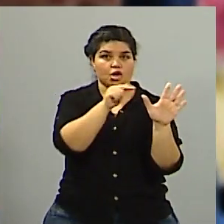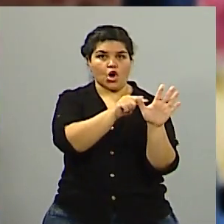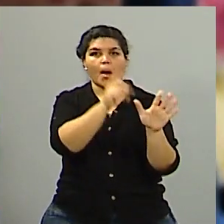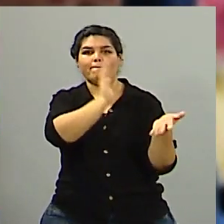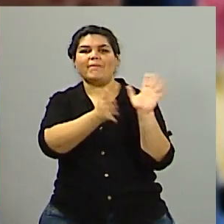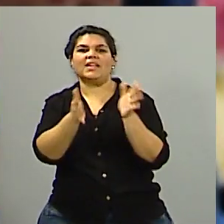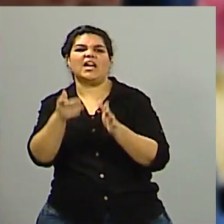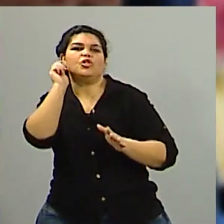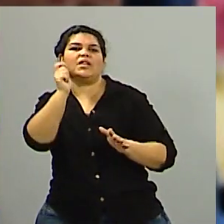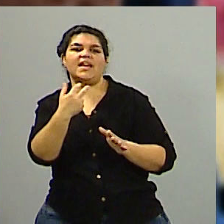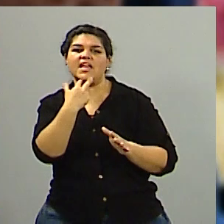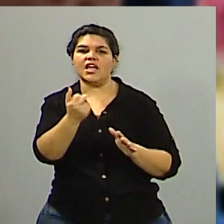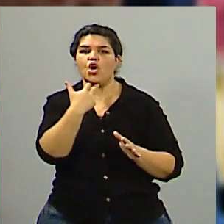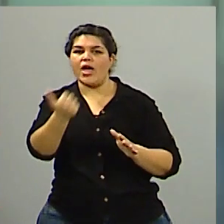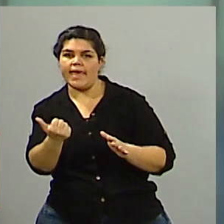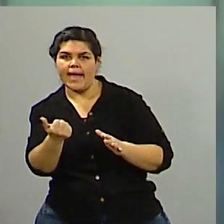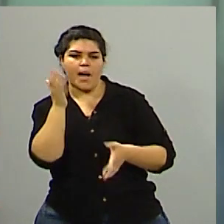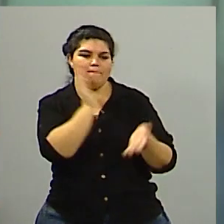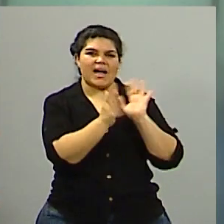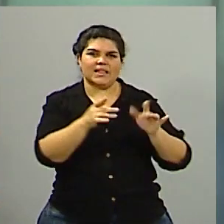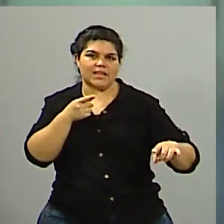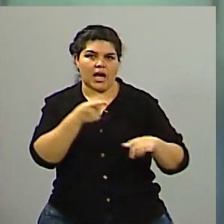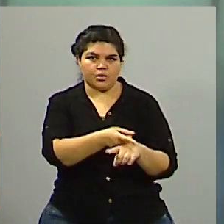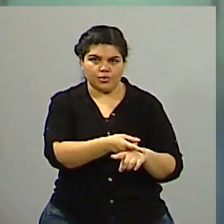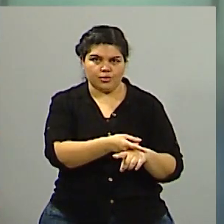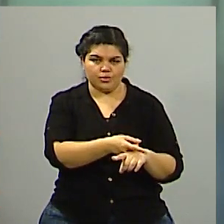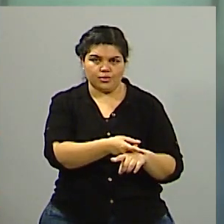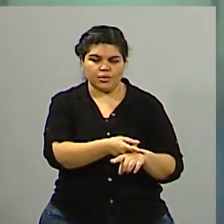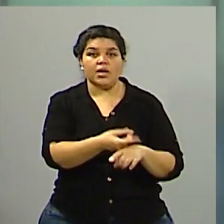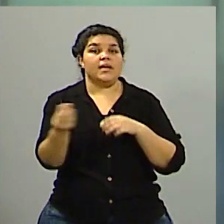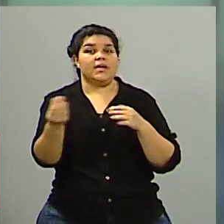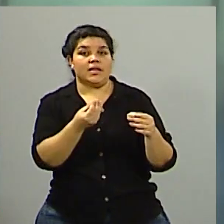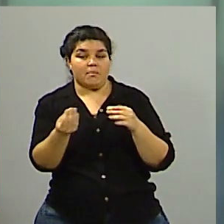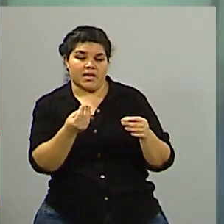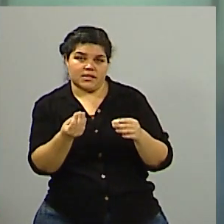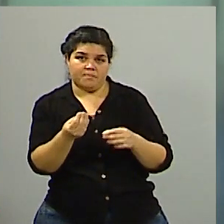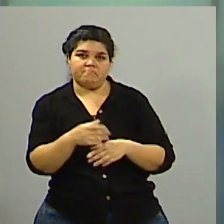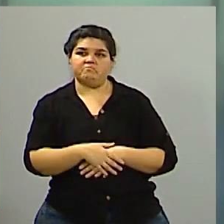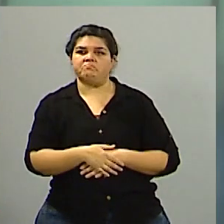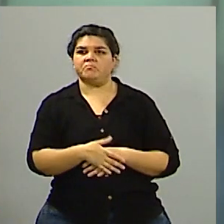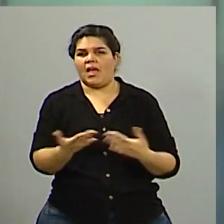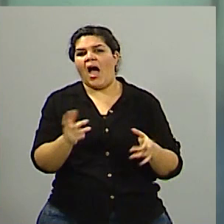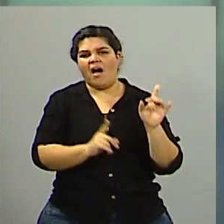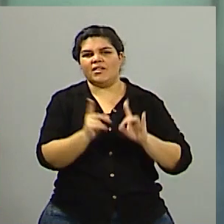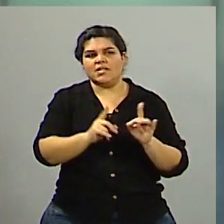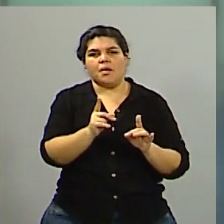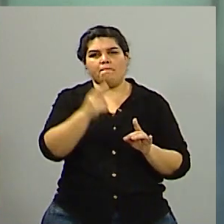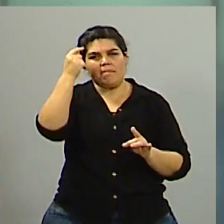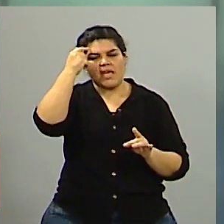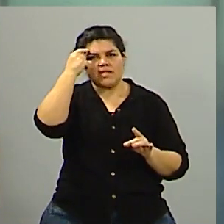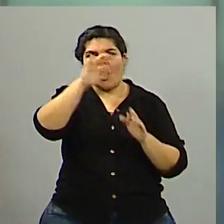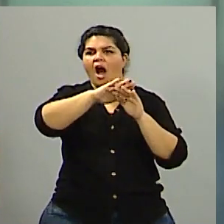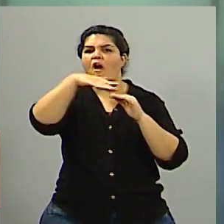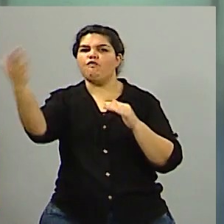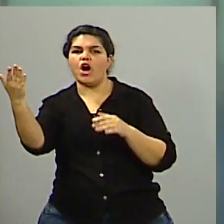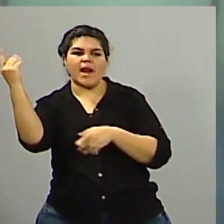por parte de los hijos, porque también uno entiende que la violencia por ahí viene de otro lado y a veces es muy interna. Bueno, lo hemos hablado ya, Belén, a esto, sí.